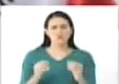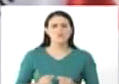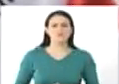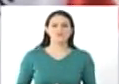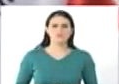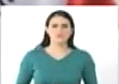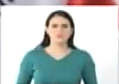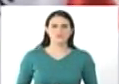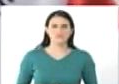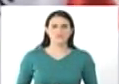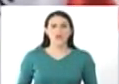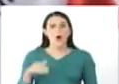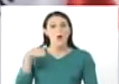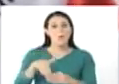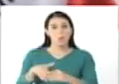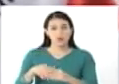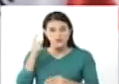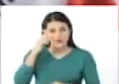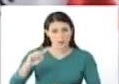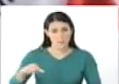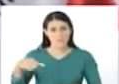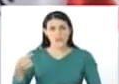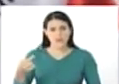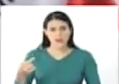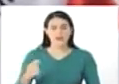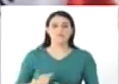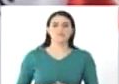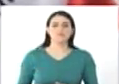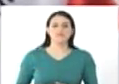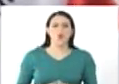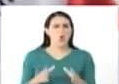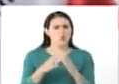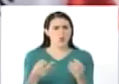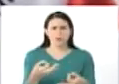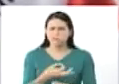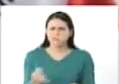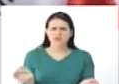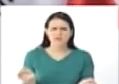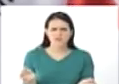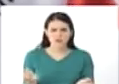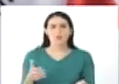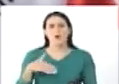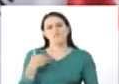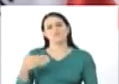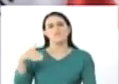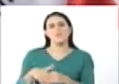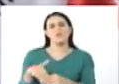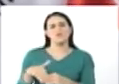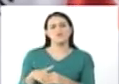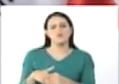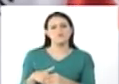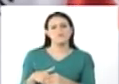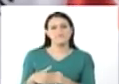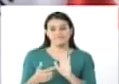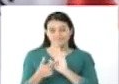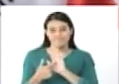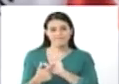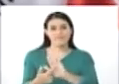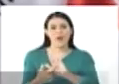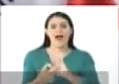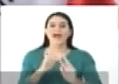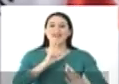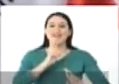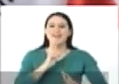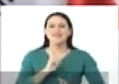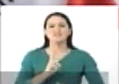La votación de mañana cuenta con óptimas condiciones para el ejercicio del voto y representa la respuesta más